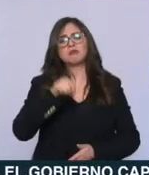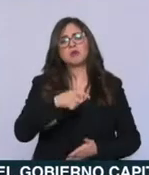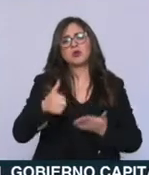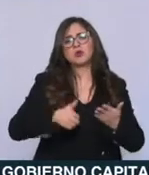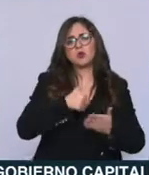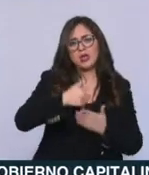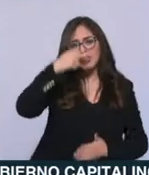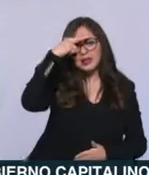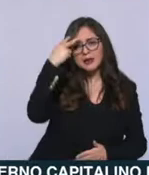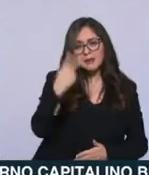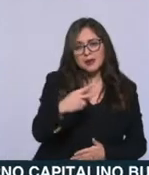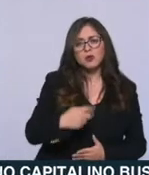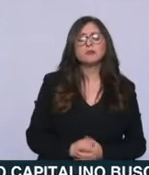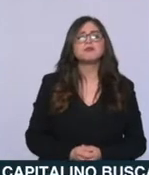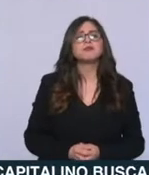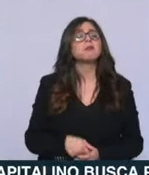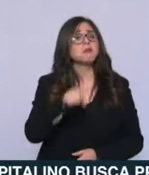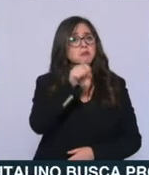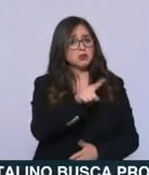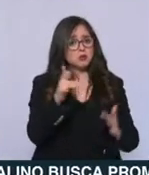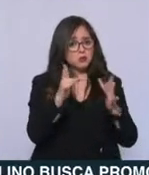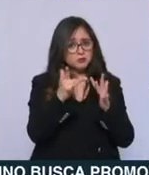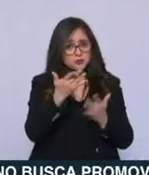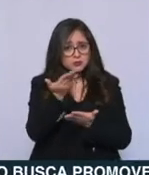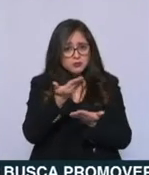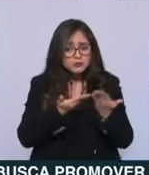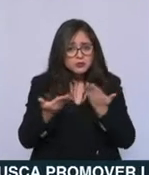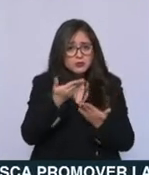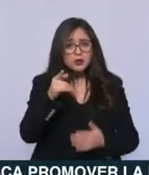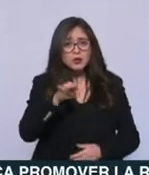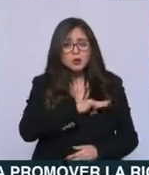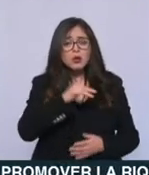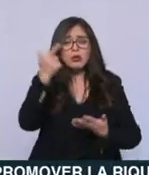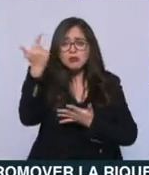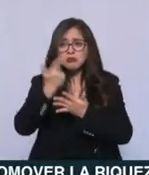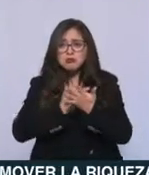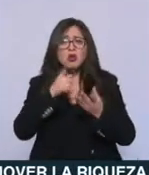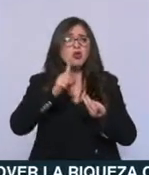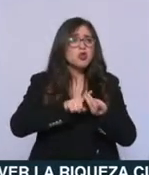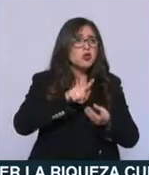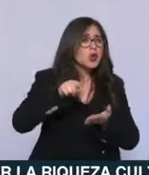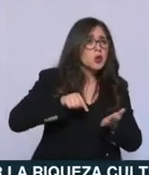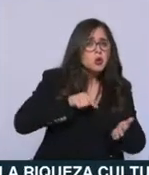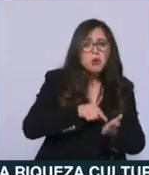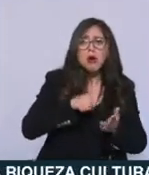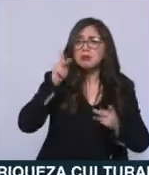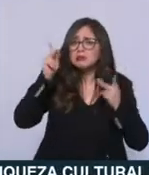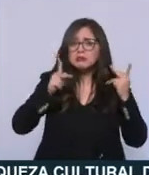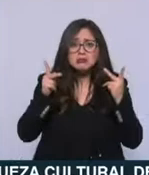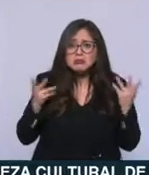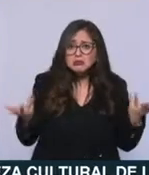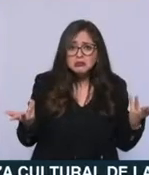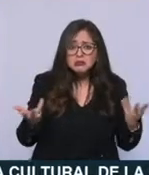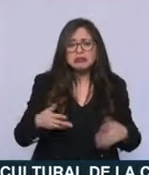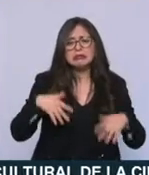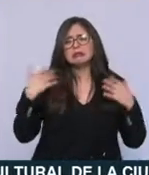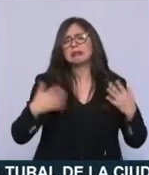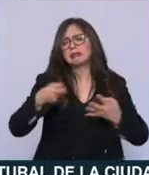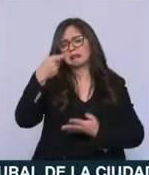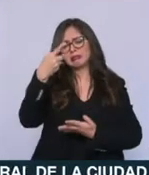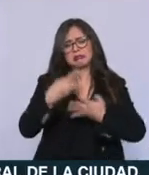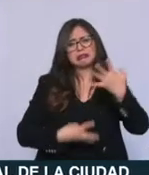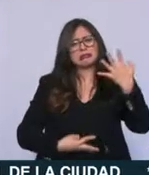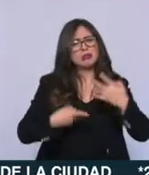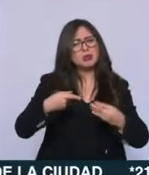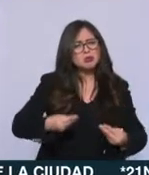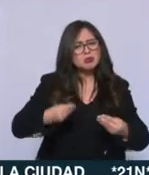las cuentas de redes sociales ahí consultamos cartelera de actividades para saber a dónde ir, a qué hora y demás. Es que son demasiadas cosas, no tendríamos